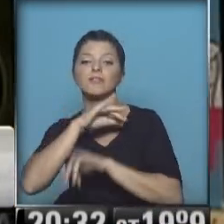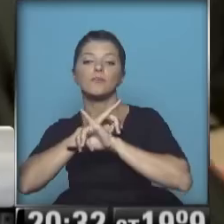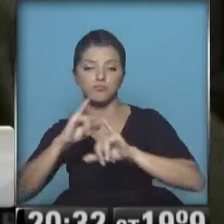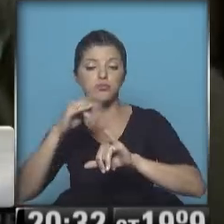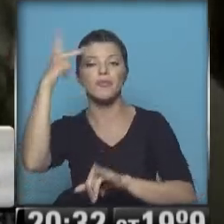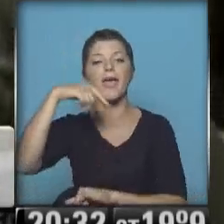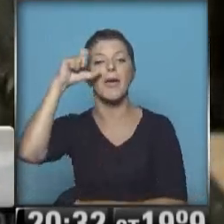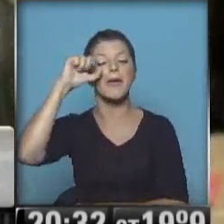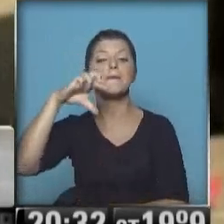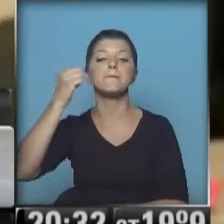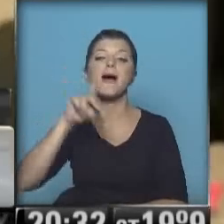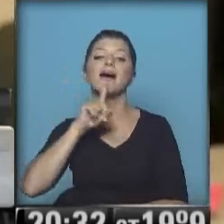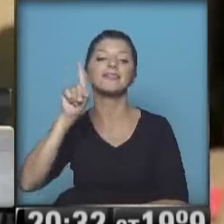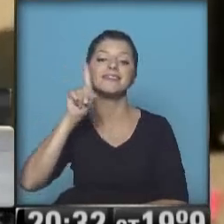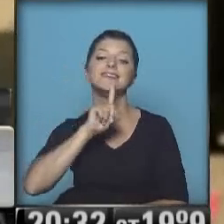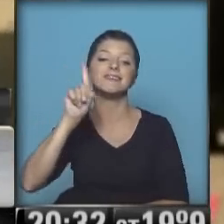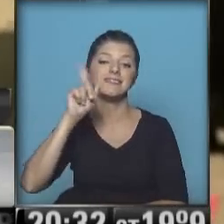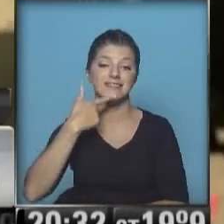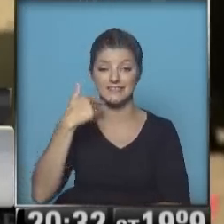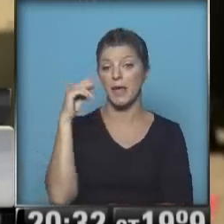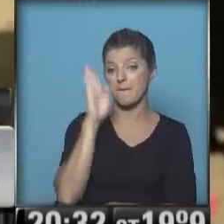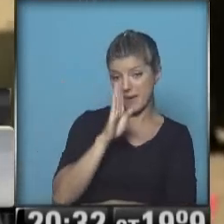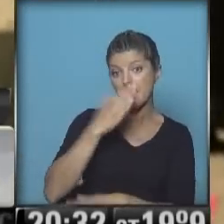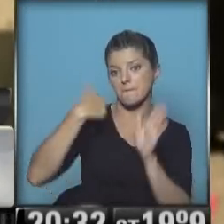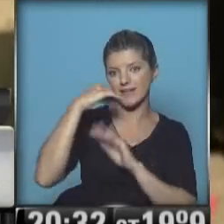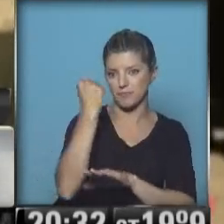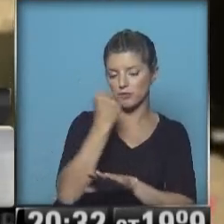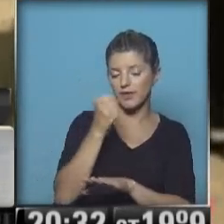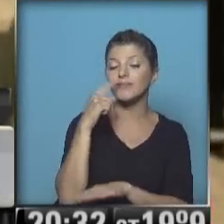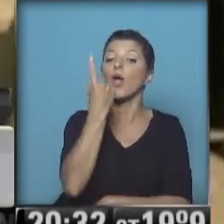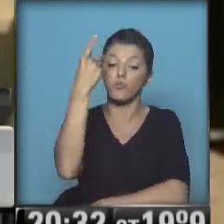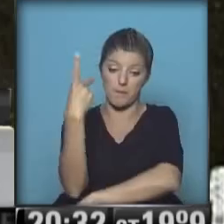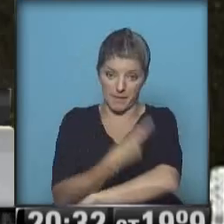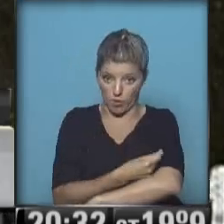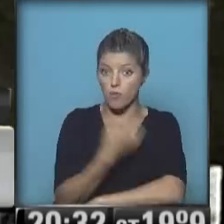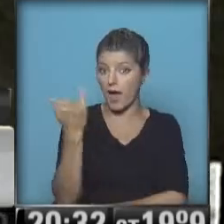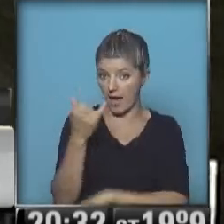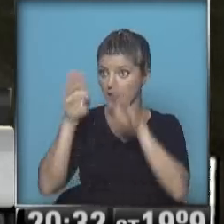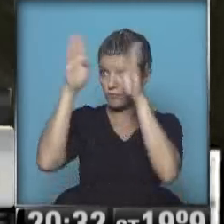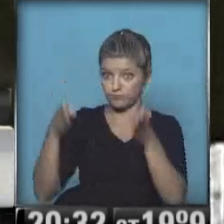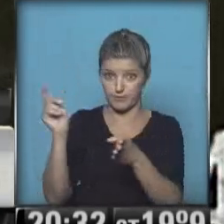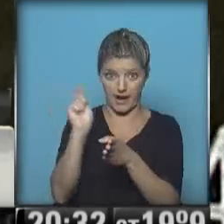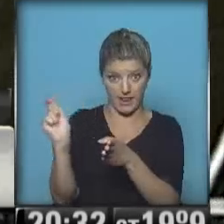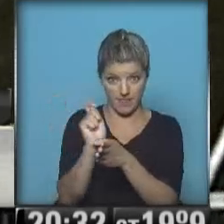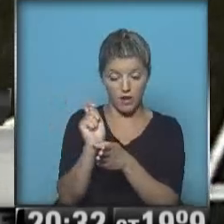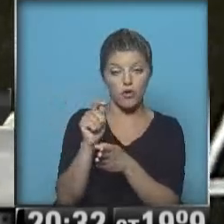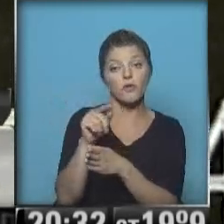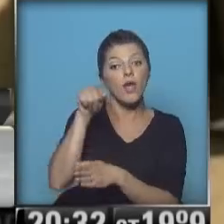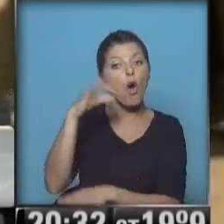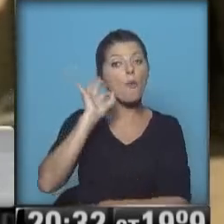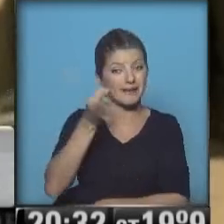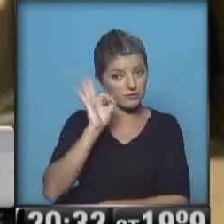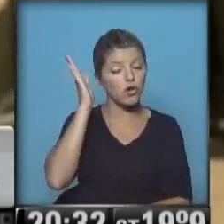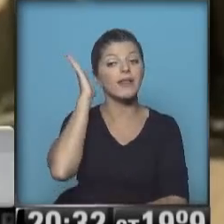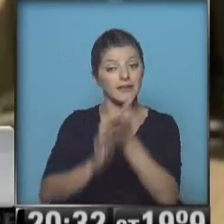virales, especialmente la hepatitis B, que tiene una vacuna que, como sabemos, está incluida en el calendario y que es gratuita, sin límite de edad.